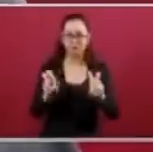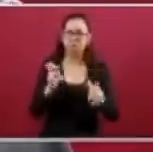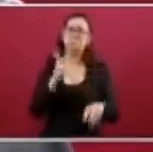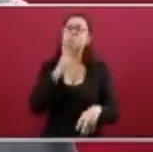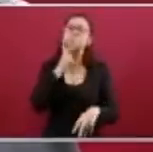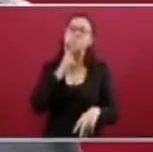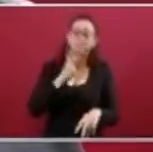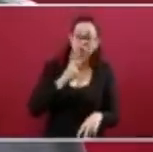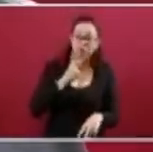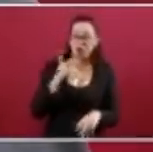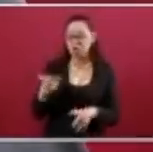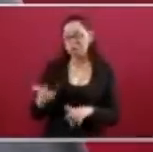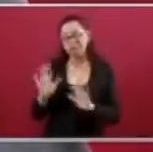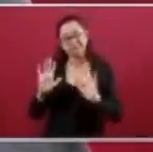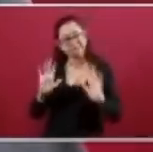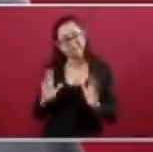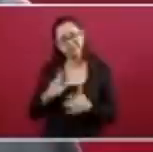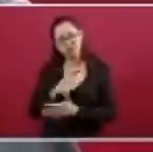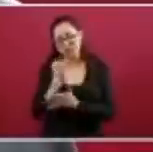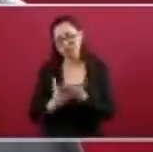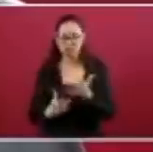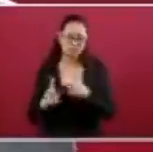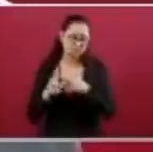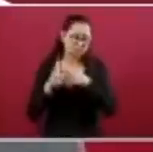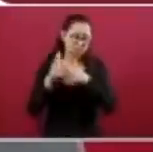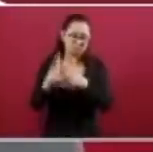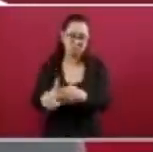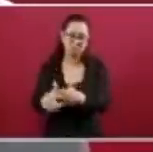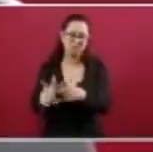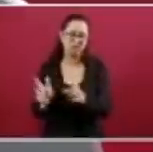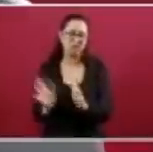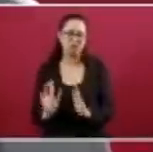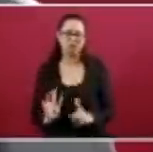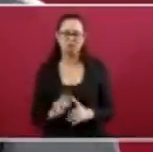mantienen. O sea, no queremos